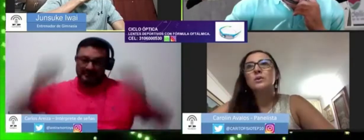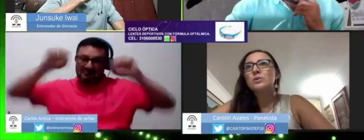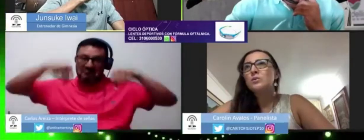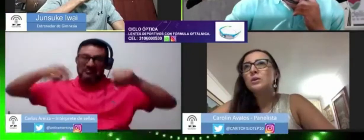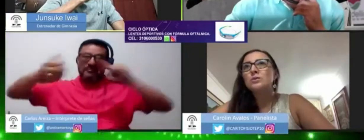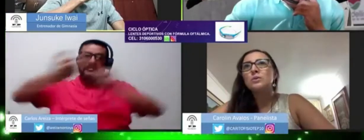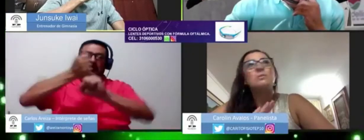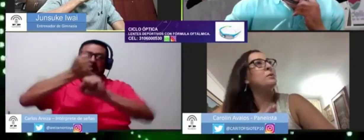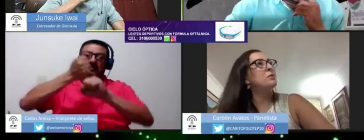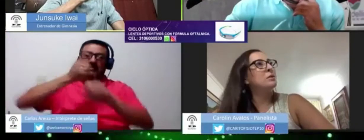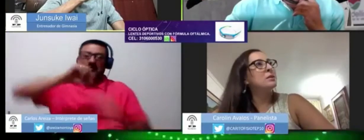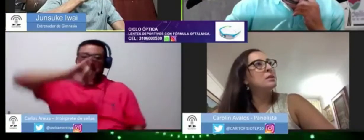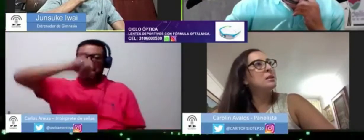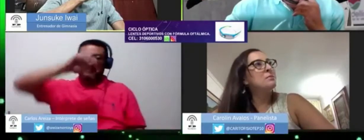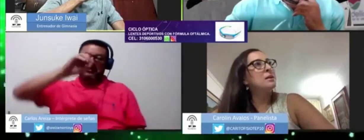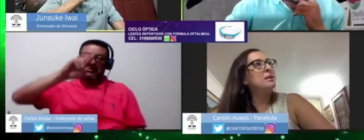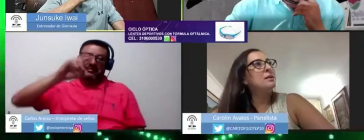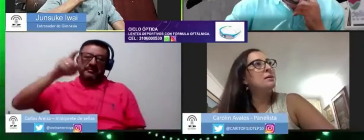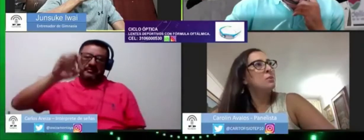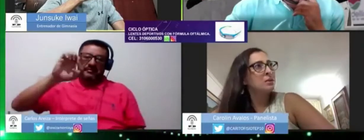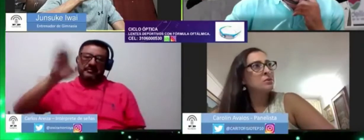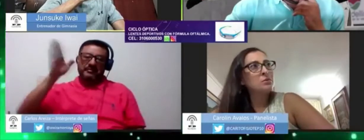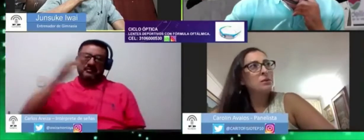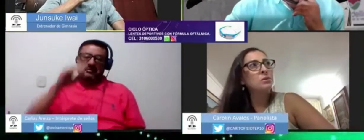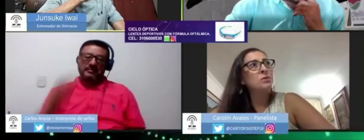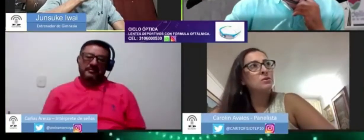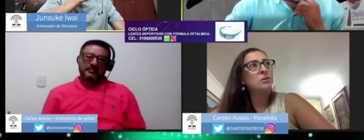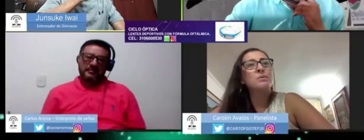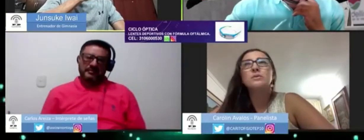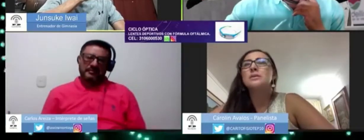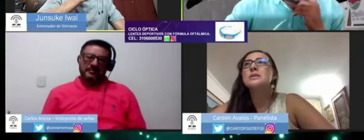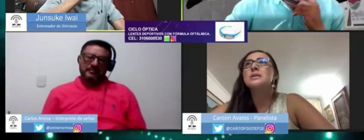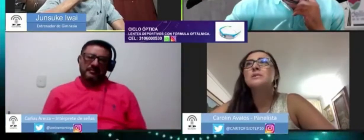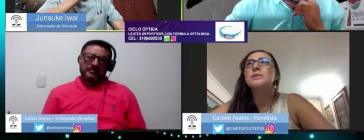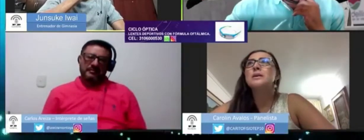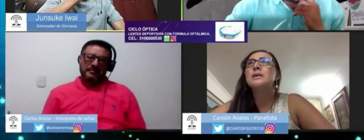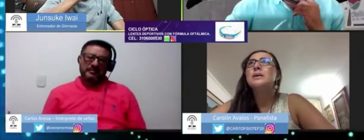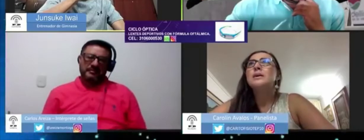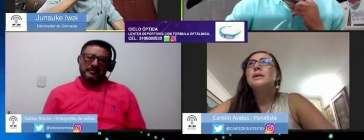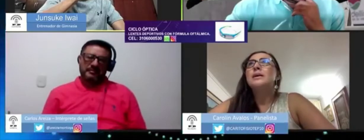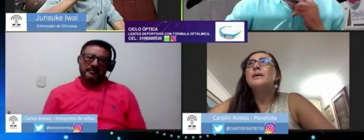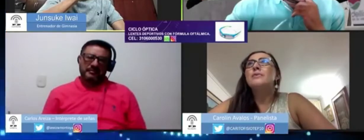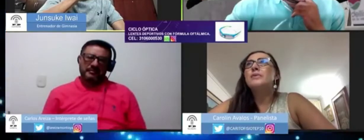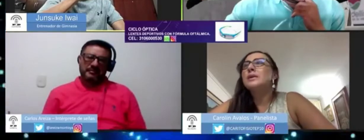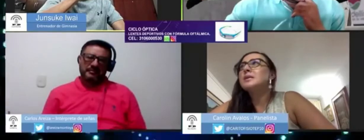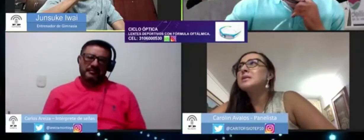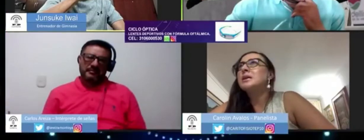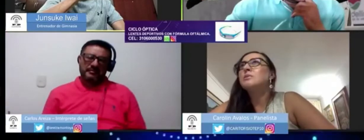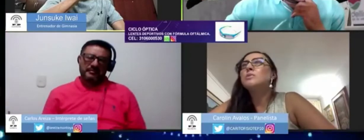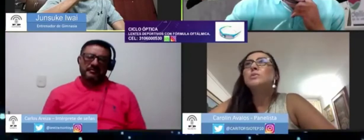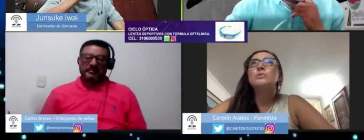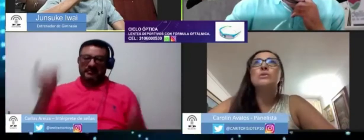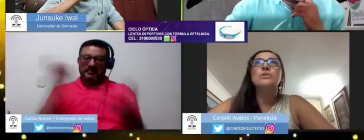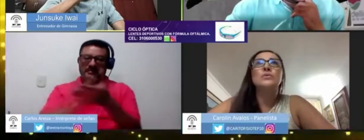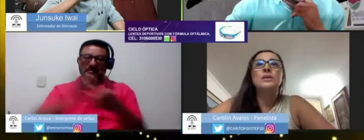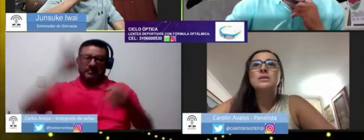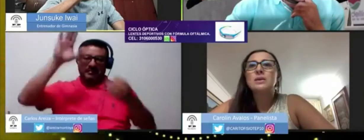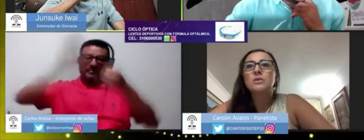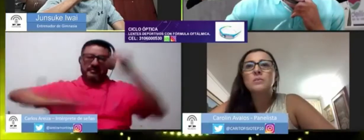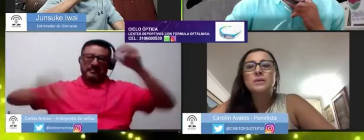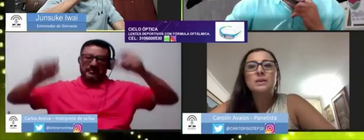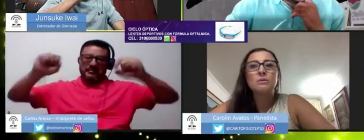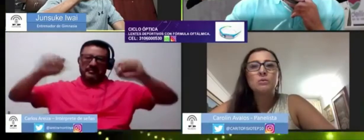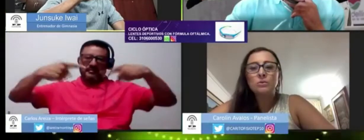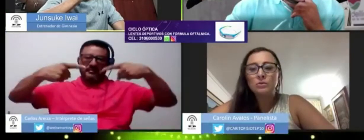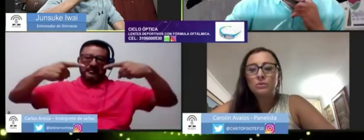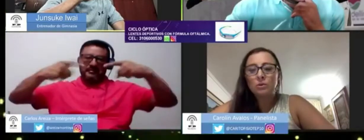4 Juegos Olímpicos encima. 4 Juegos Olímpicos encima. Finalista del mundo, finalista en Copas